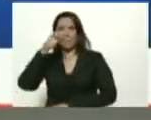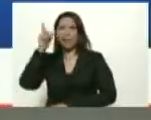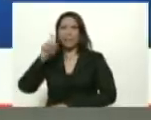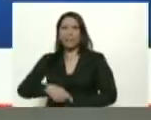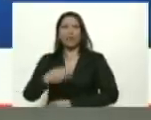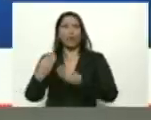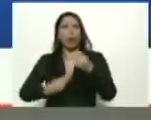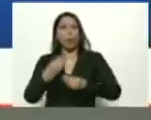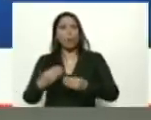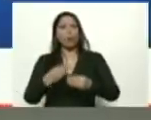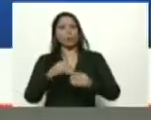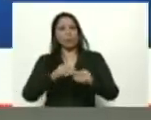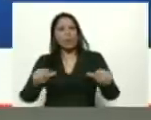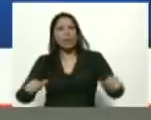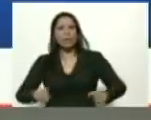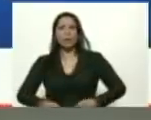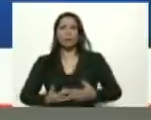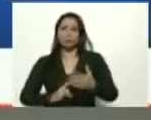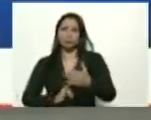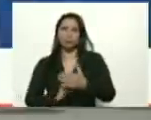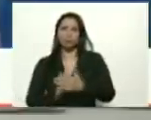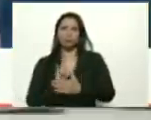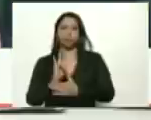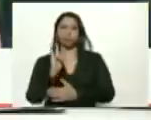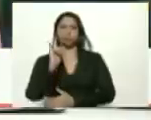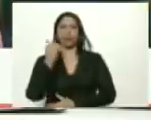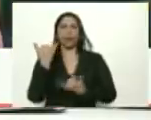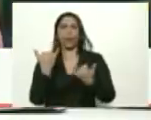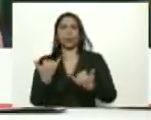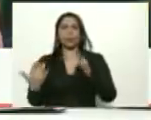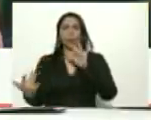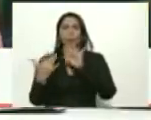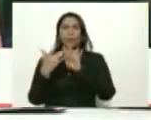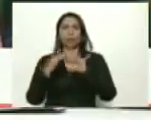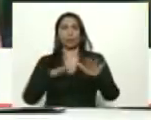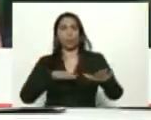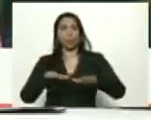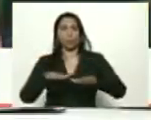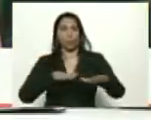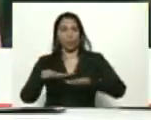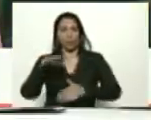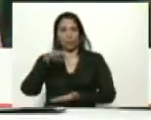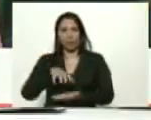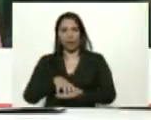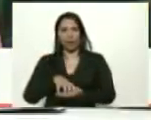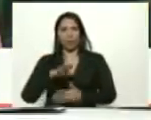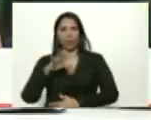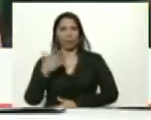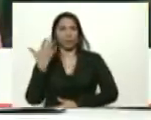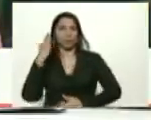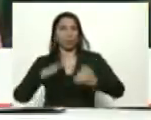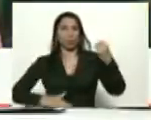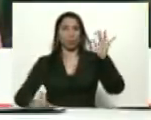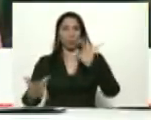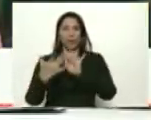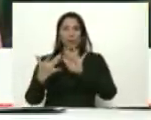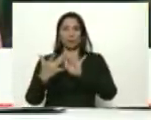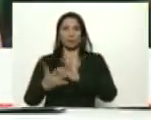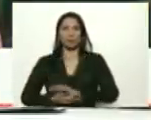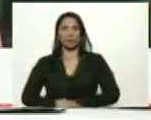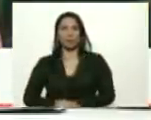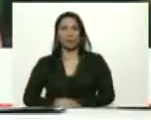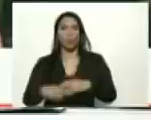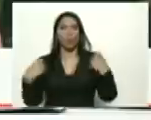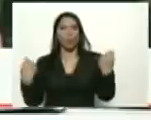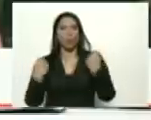tierra va dando su fruto. Vámonos directo al estado Cojedes, en este quinto y último pase de esta